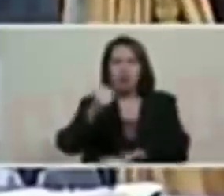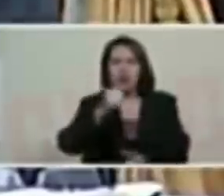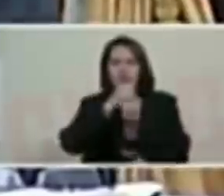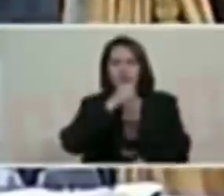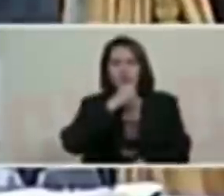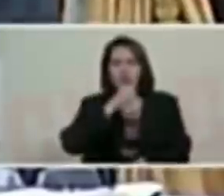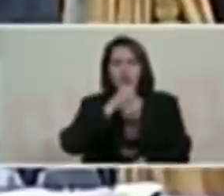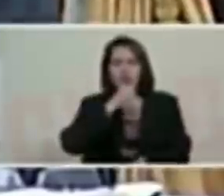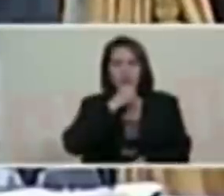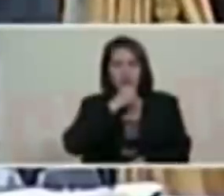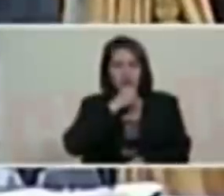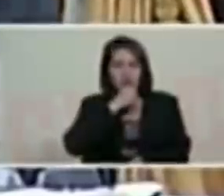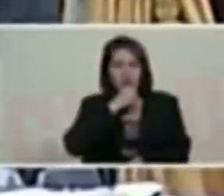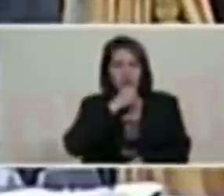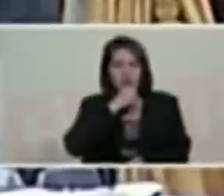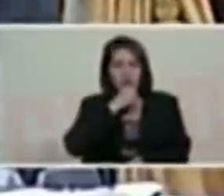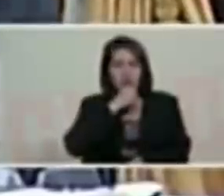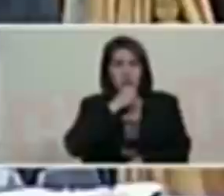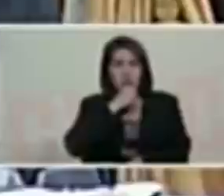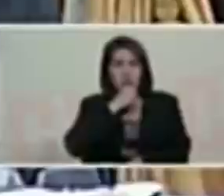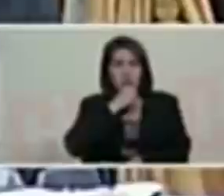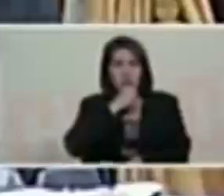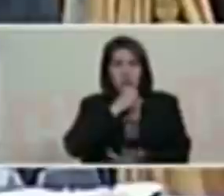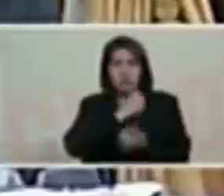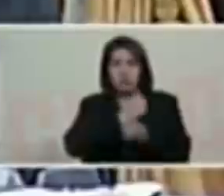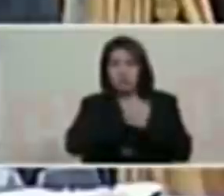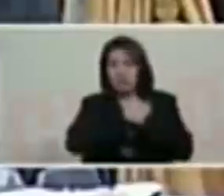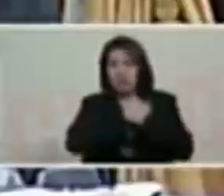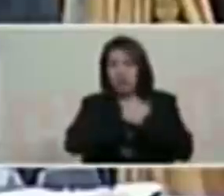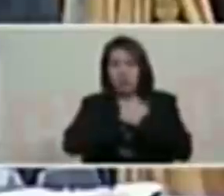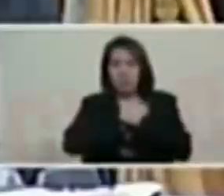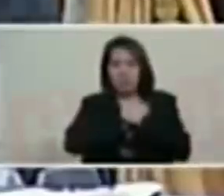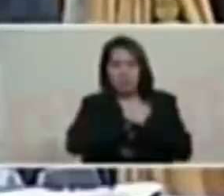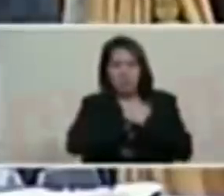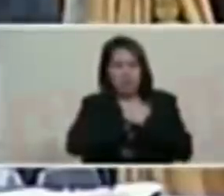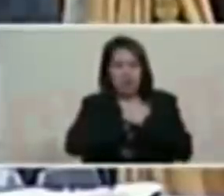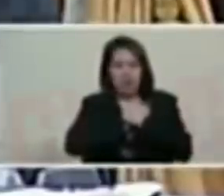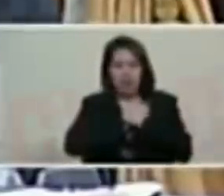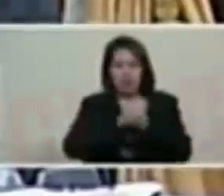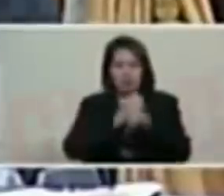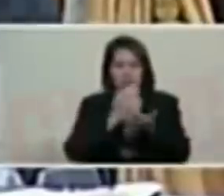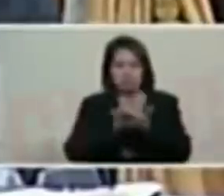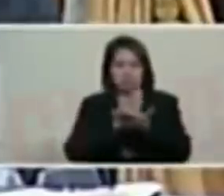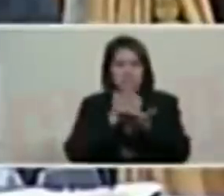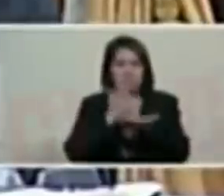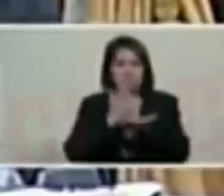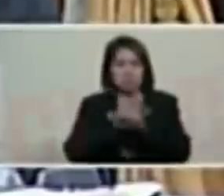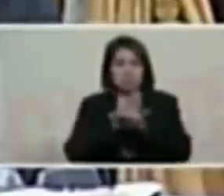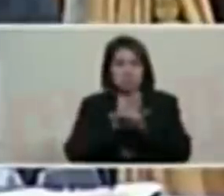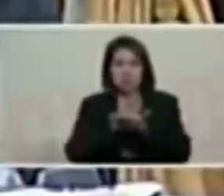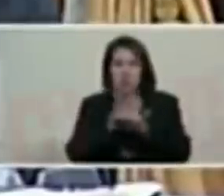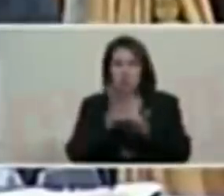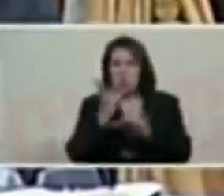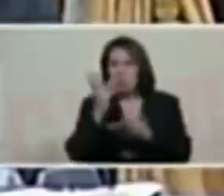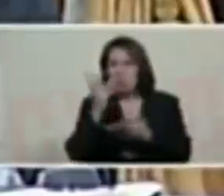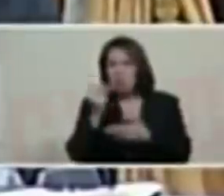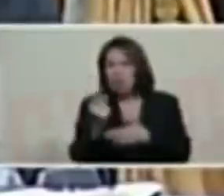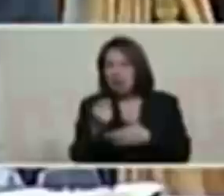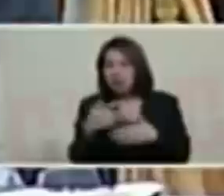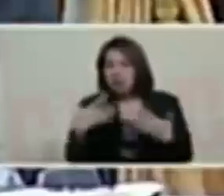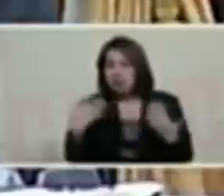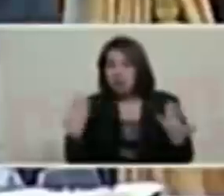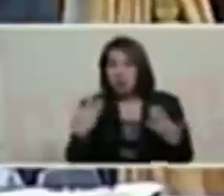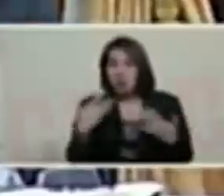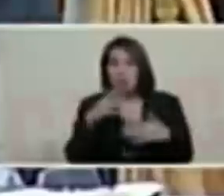con este ataque. También al dirigente opositor Leopoldo López, que en la actualidad permanece en calidad de huésped en la residencia